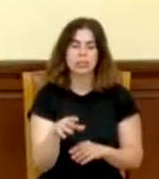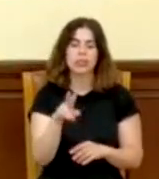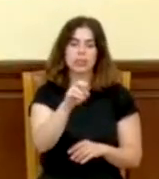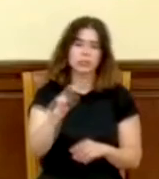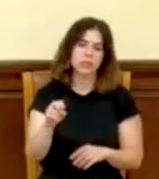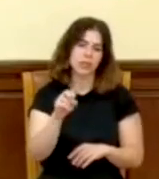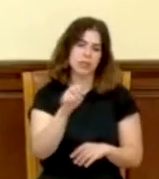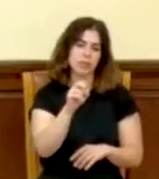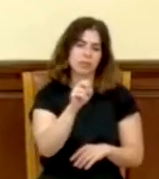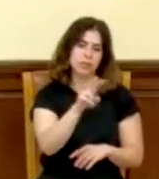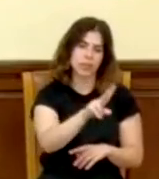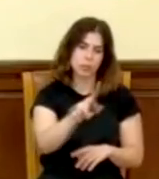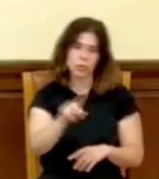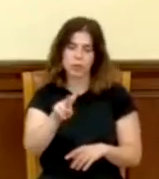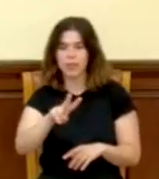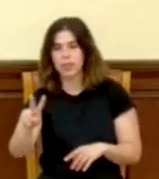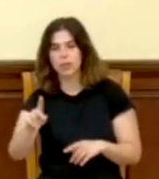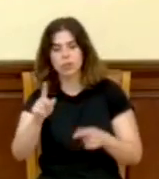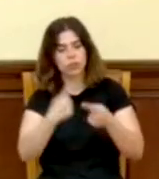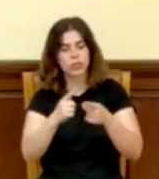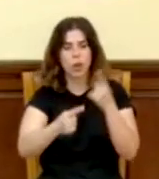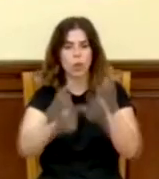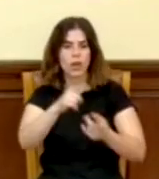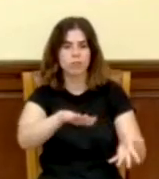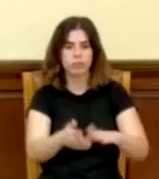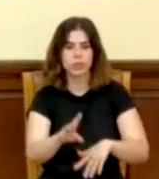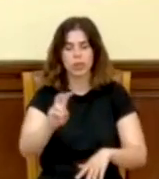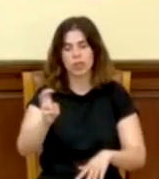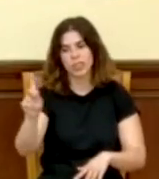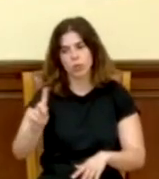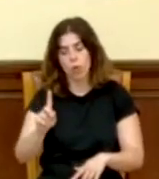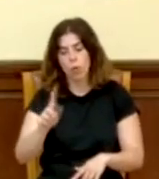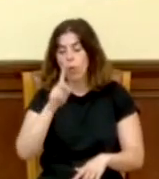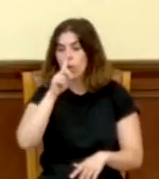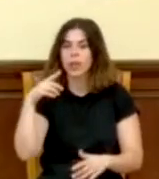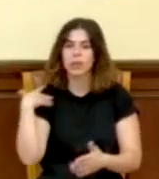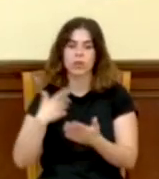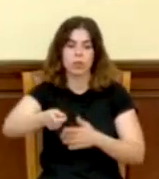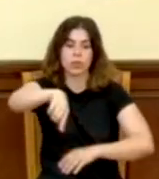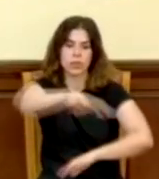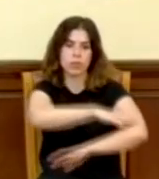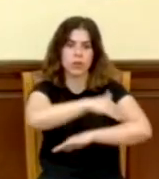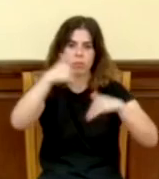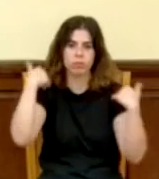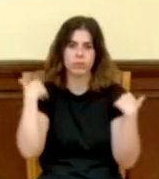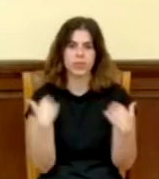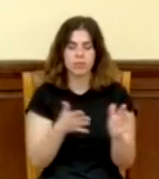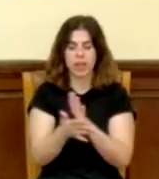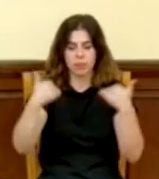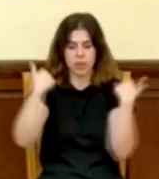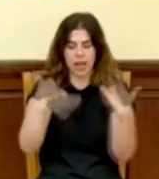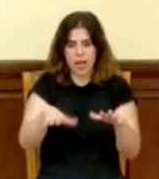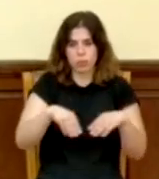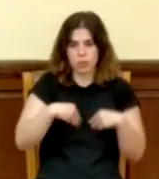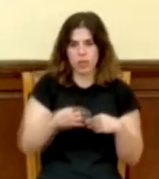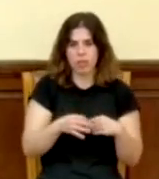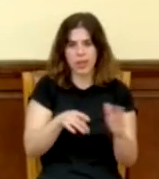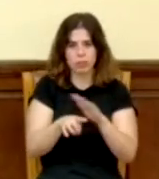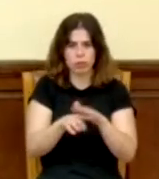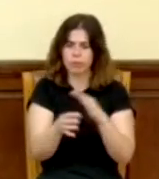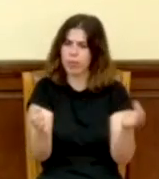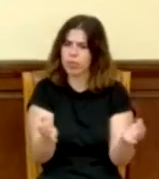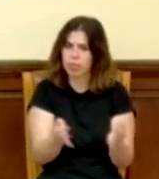hubo cosas que se llevaron a cabo y otras que no. Llevan ustedes un año gobernando, bueno, pues a partir de ahora asuman su responsabilidad, gestionen y efectivamente